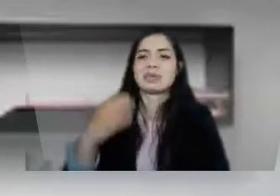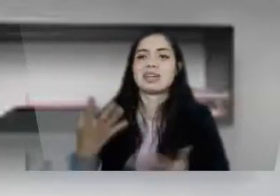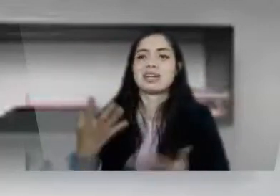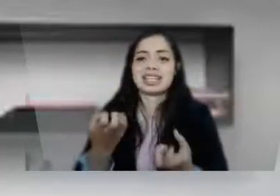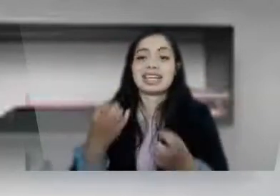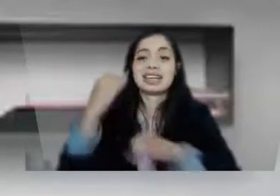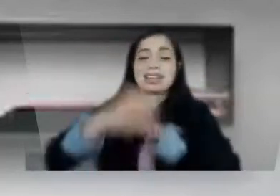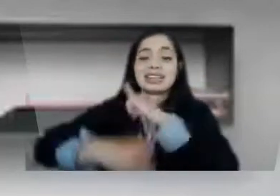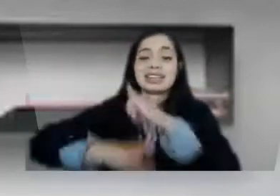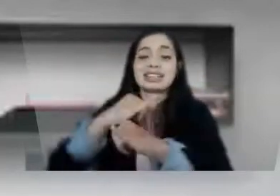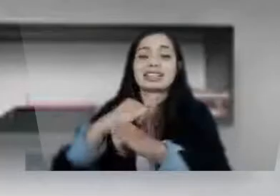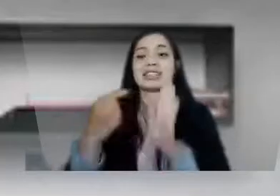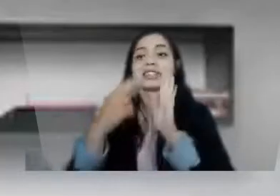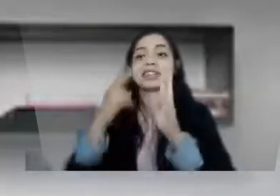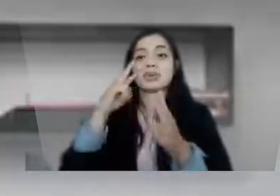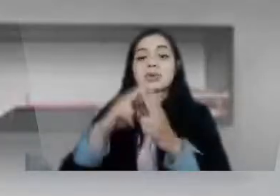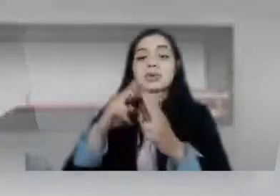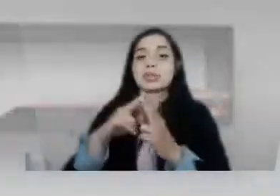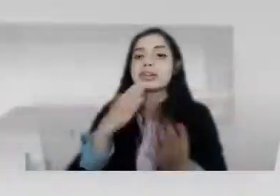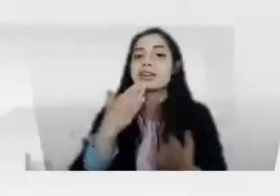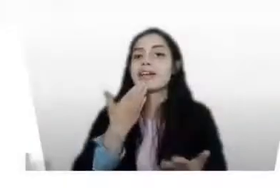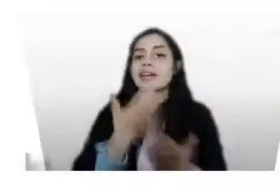asistencia.